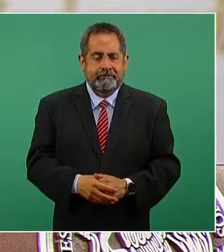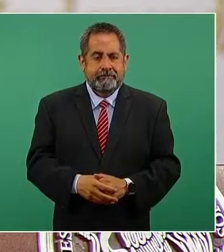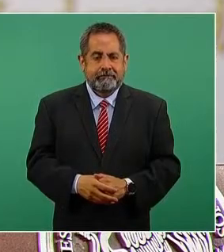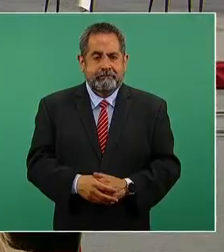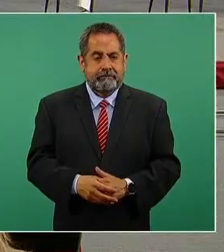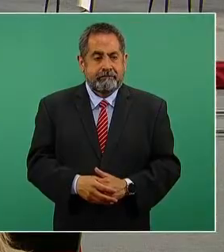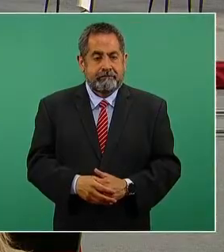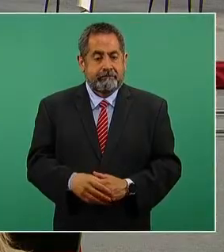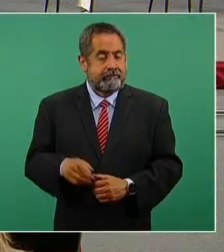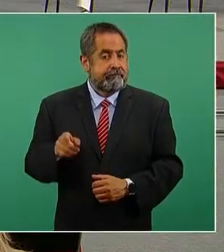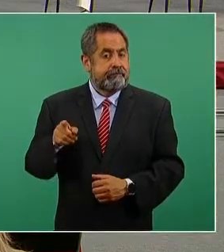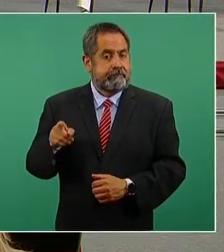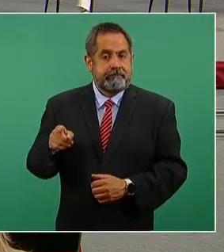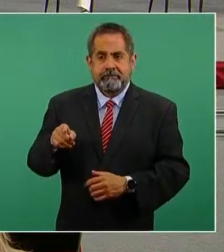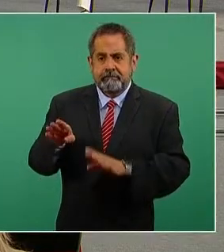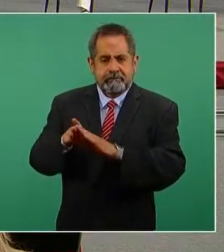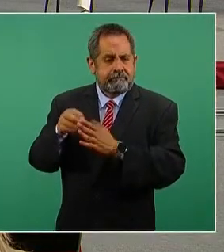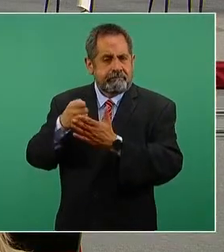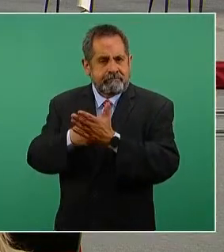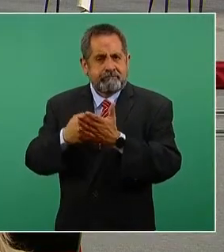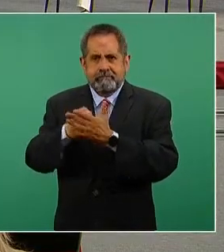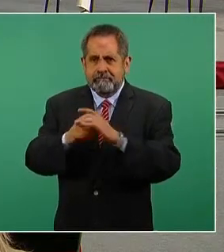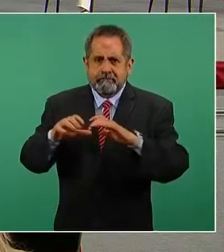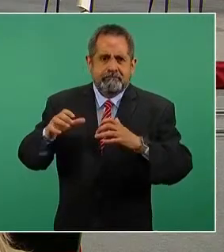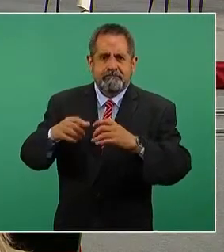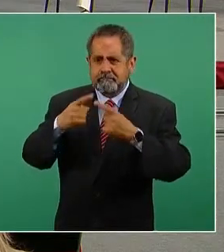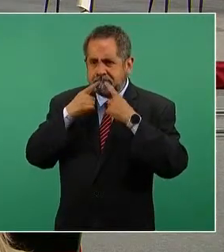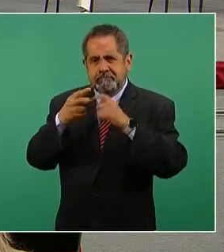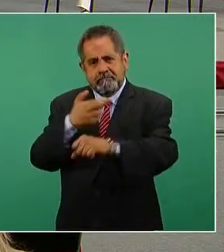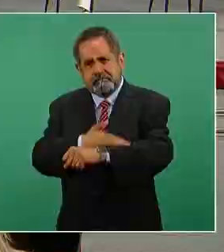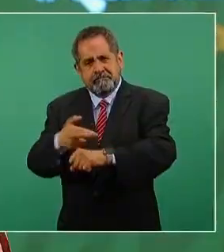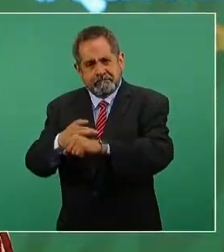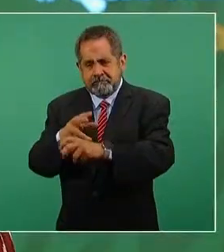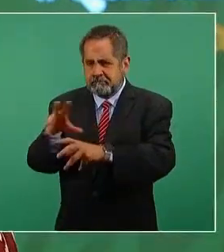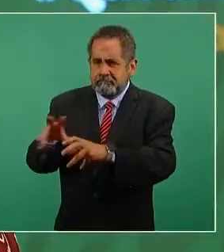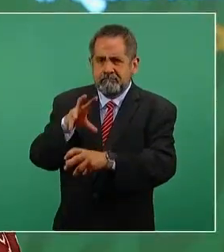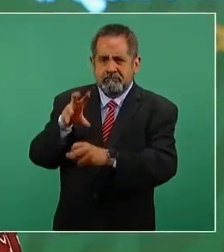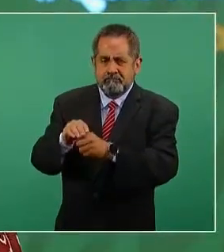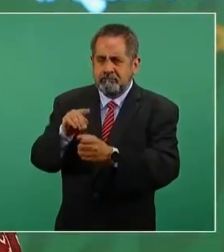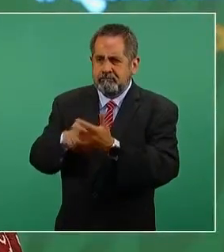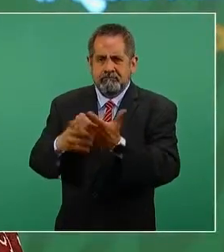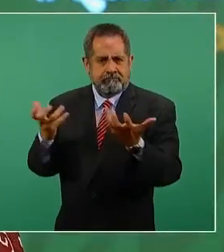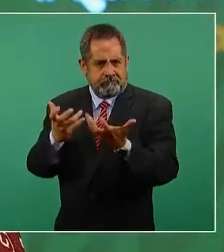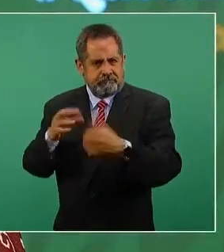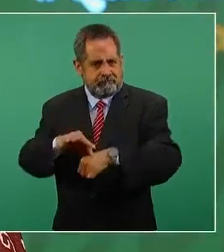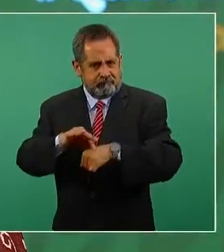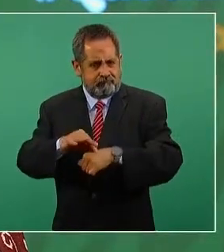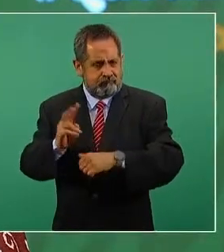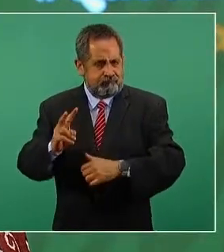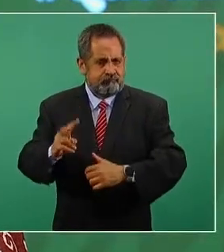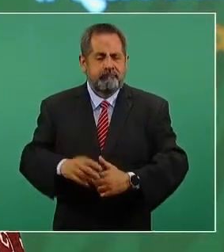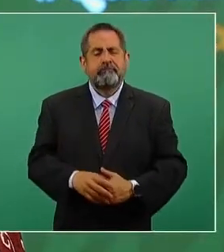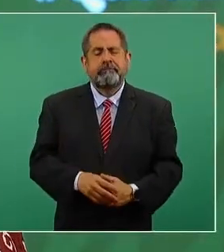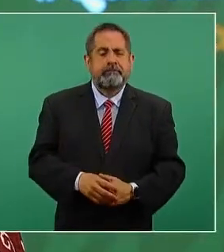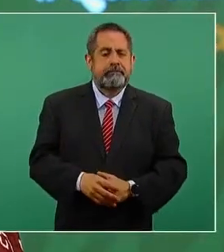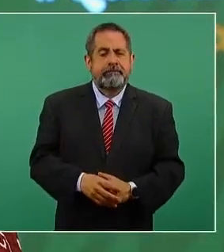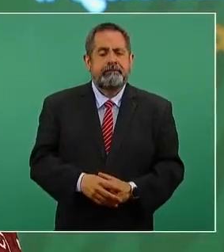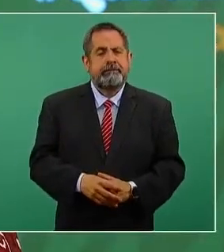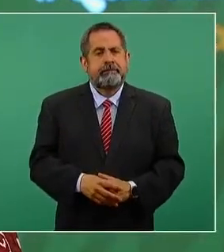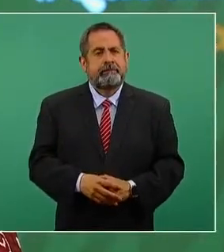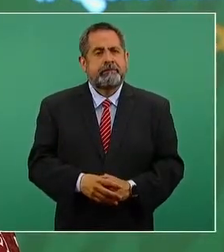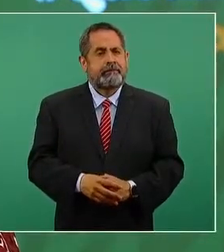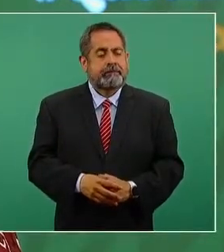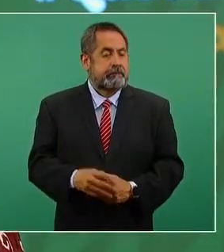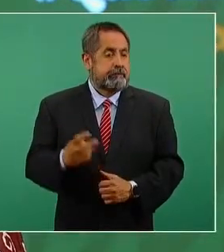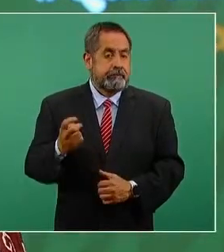Todo esto vendrá con acciones concretas. And a plan that will be implemented with